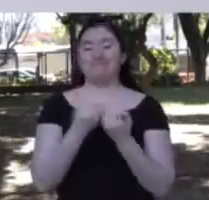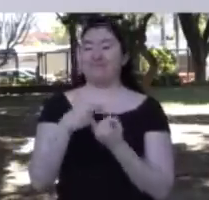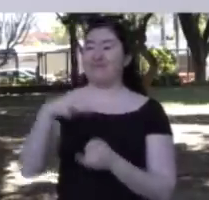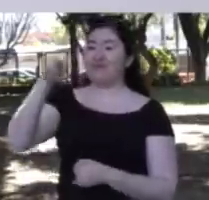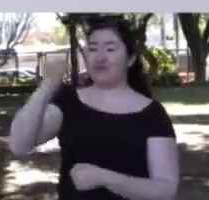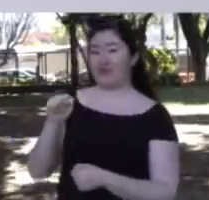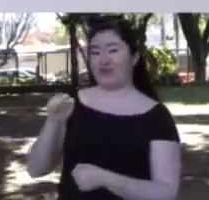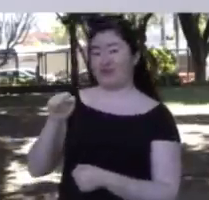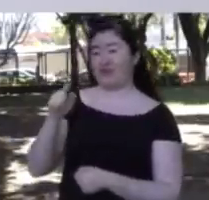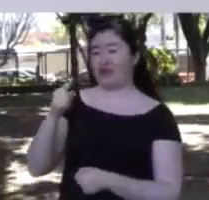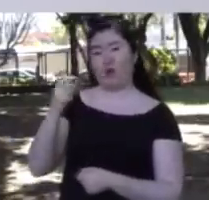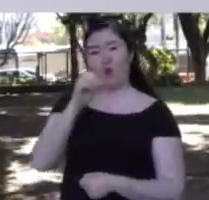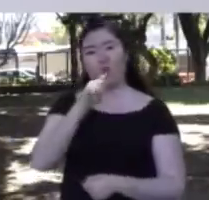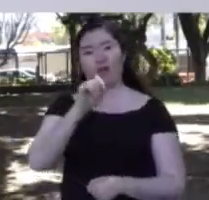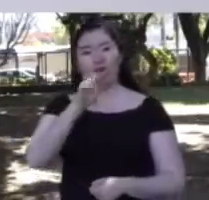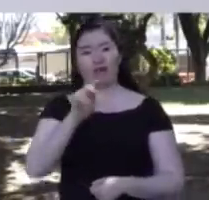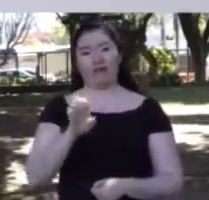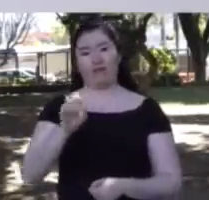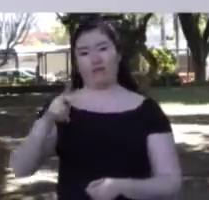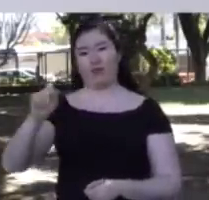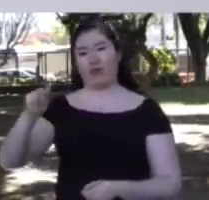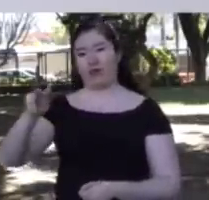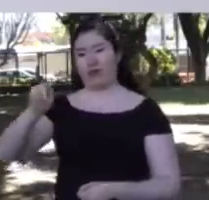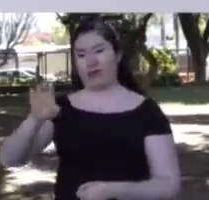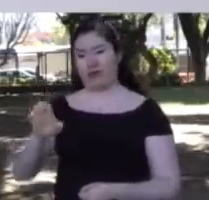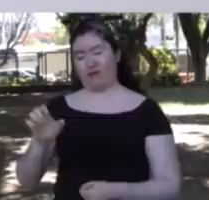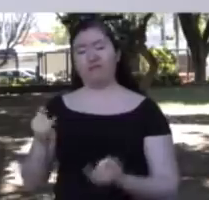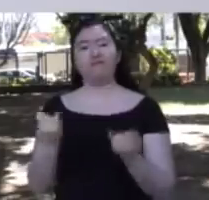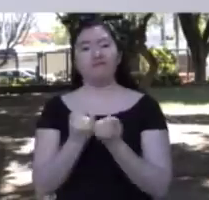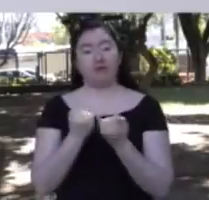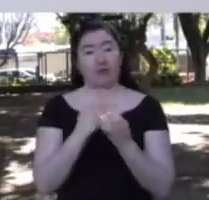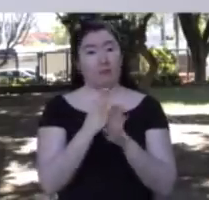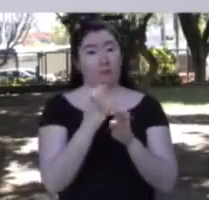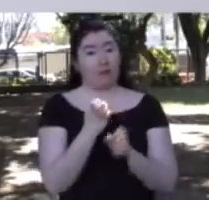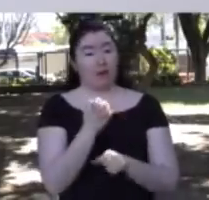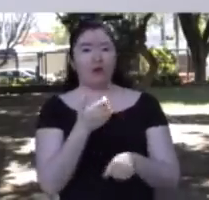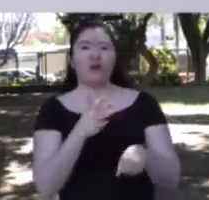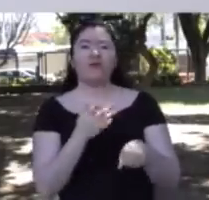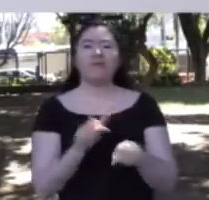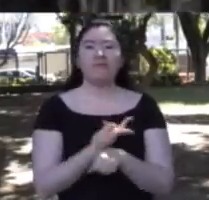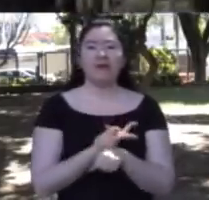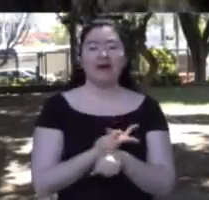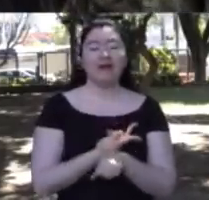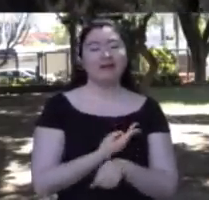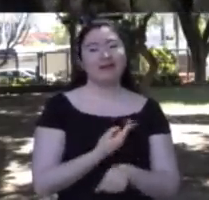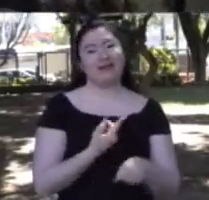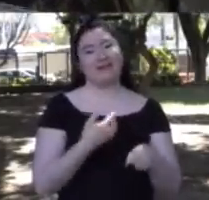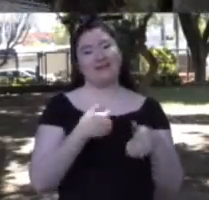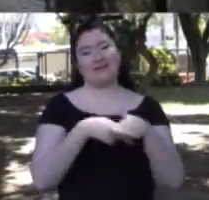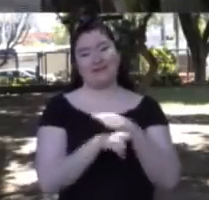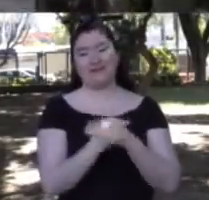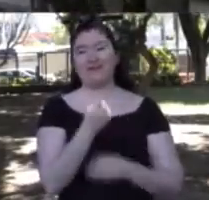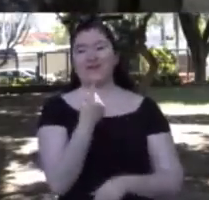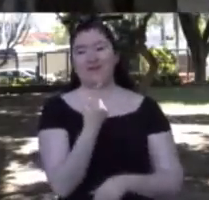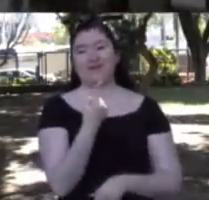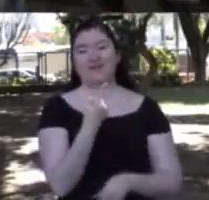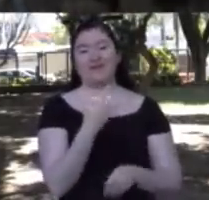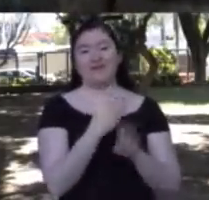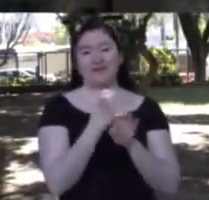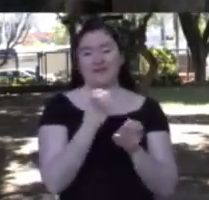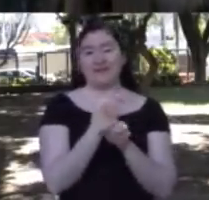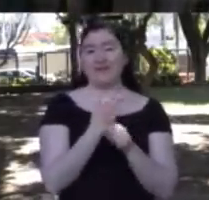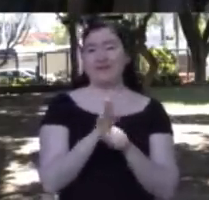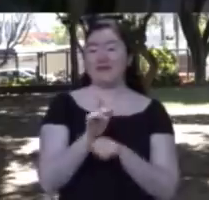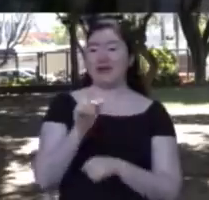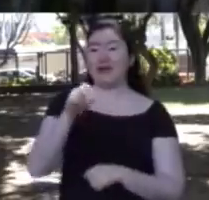norte-sur, oriente-poniente. Y en el caso del Metrobús, la línea 1, que es norte-sur, y la línea 5, que